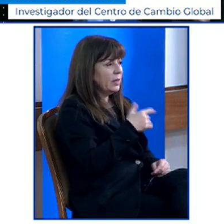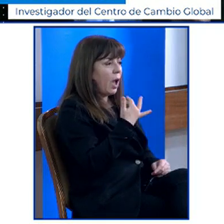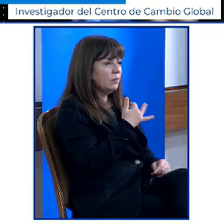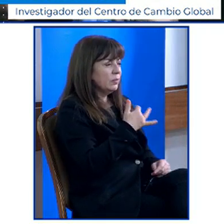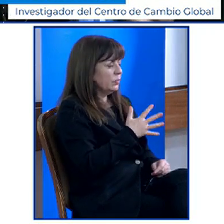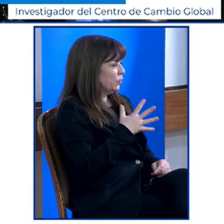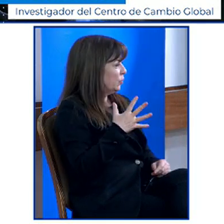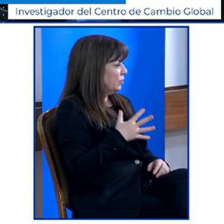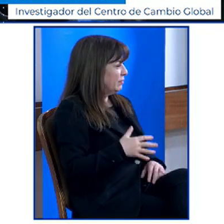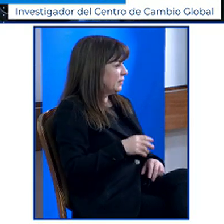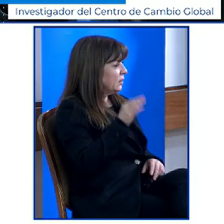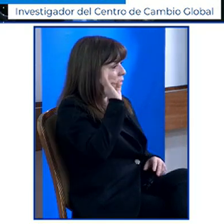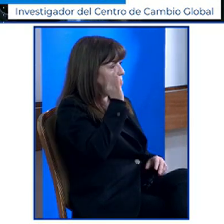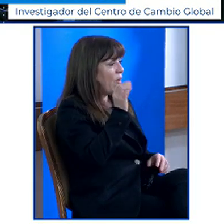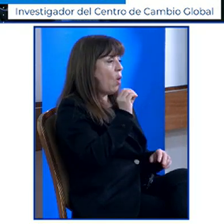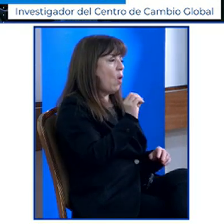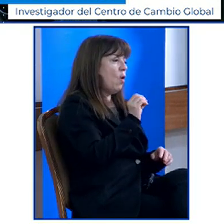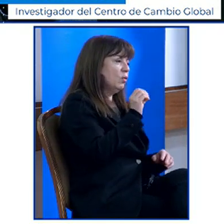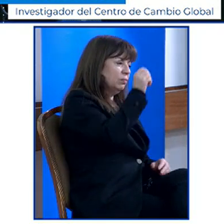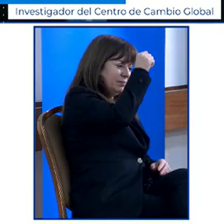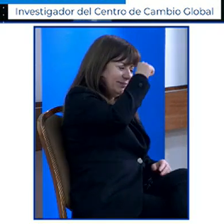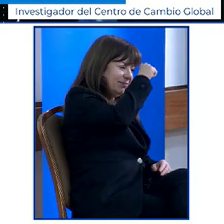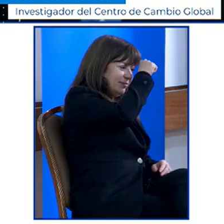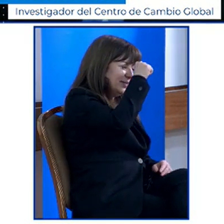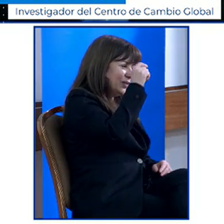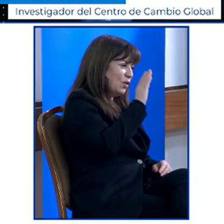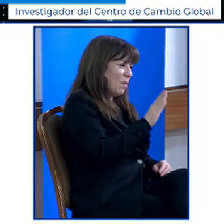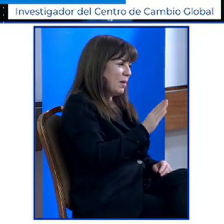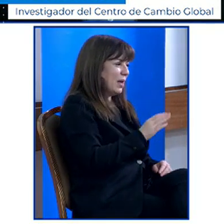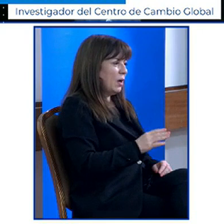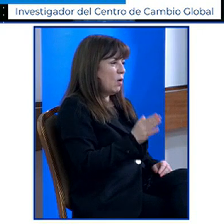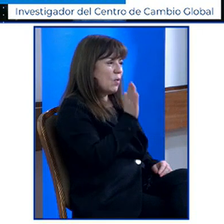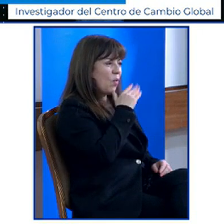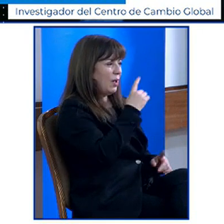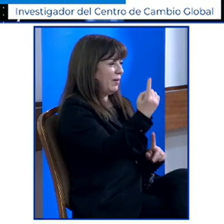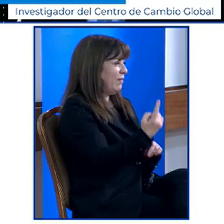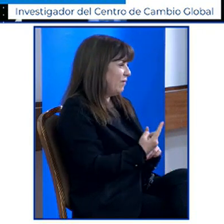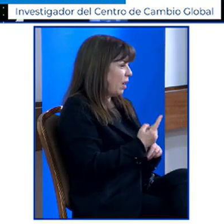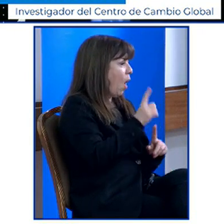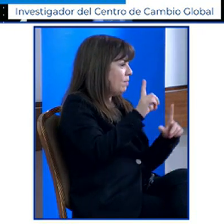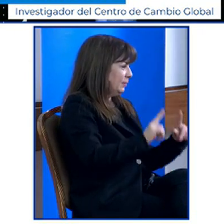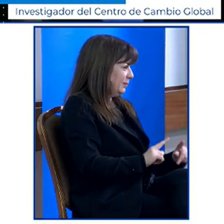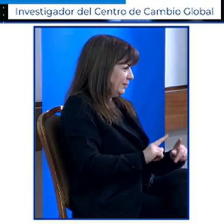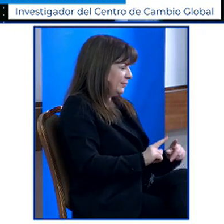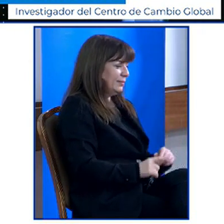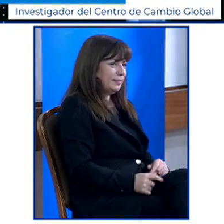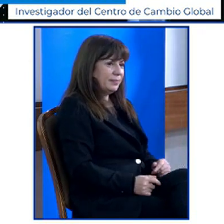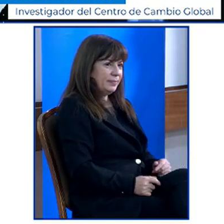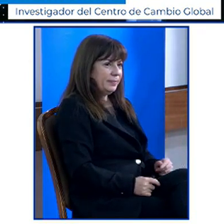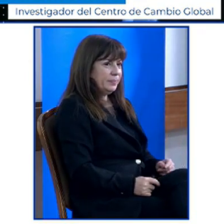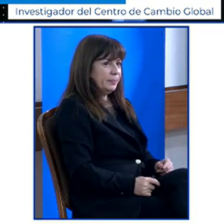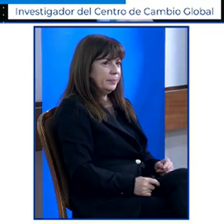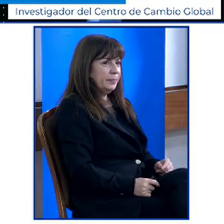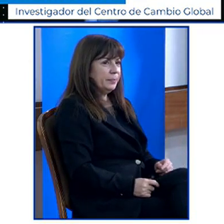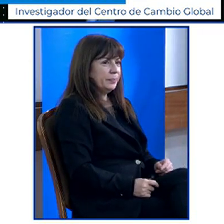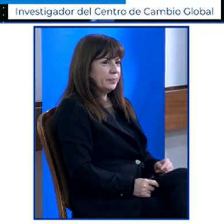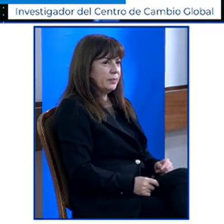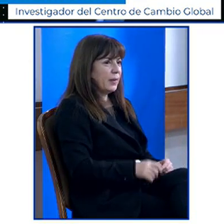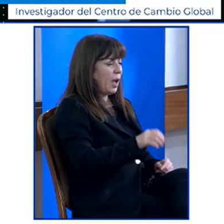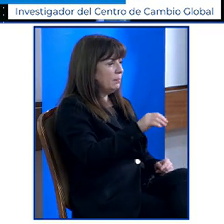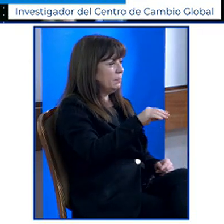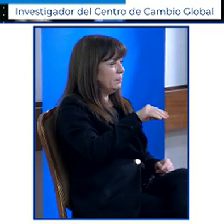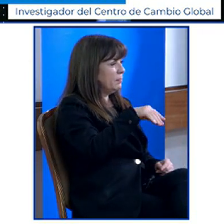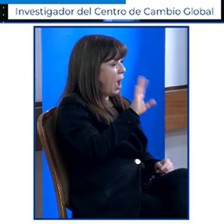importante, digamos, porque sábado y domingo no hay visitas o hay mucho menos. Y para